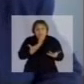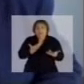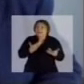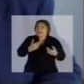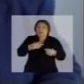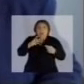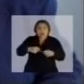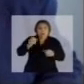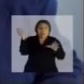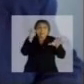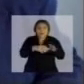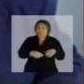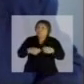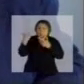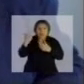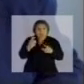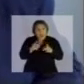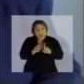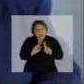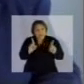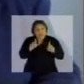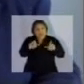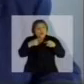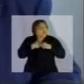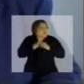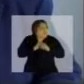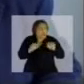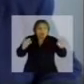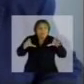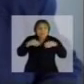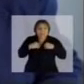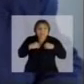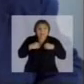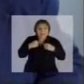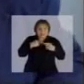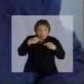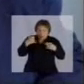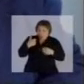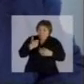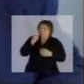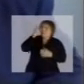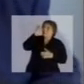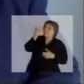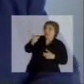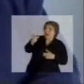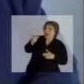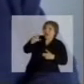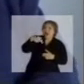No podemos Concebir Que haya jóvenes Que balean A otros